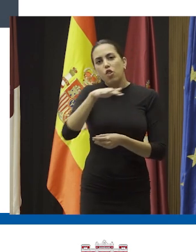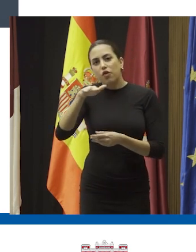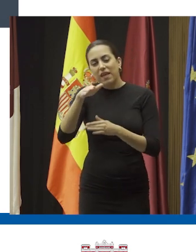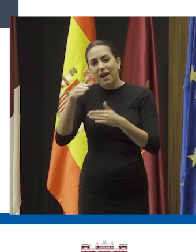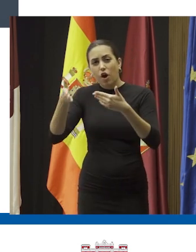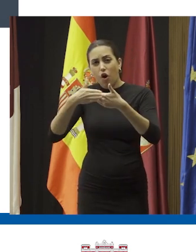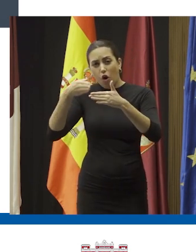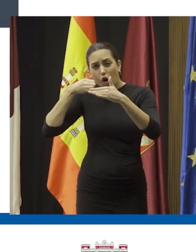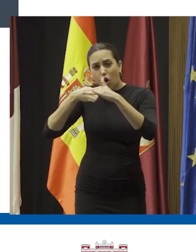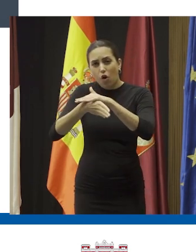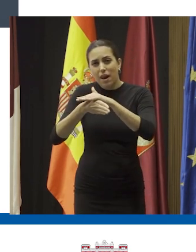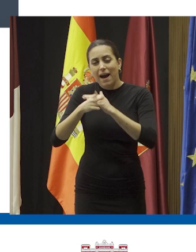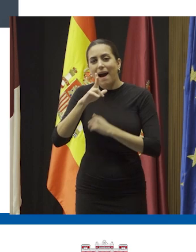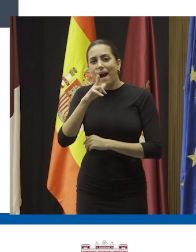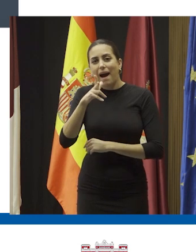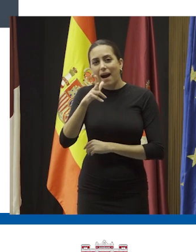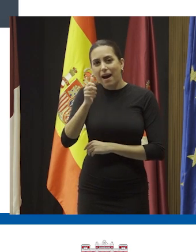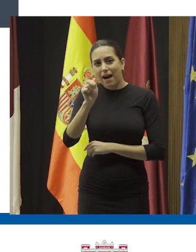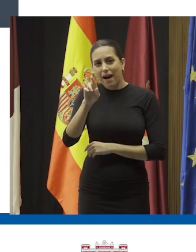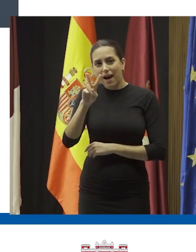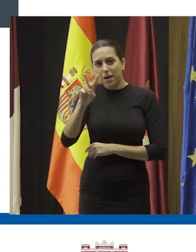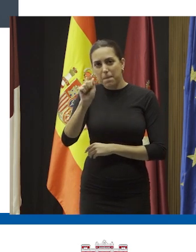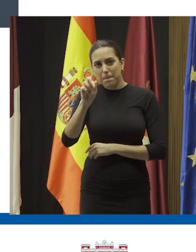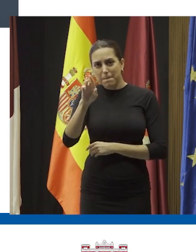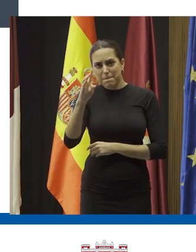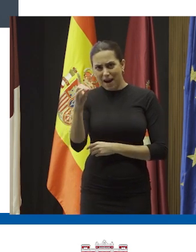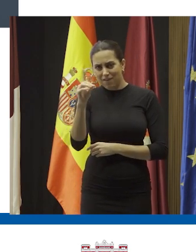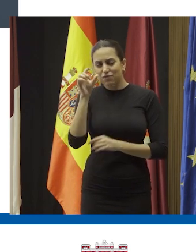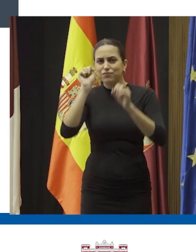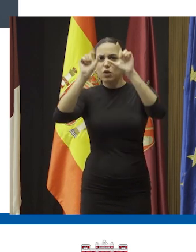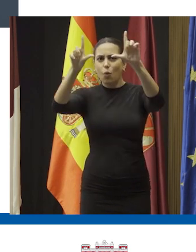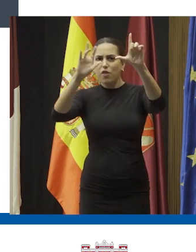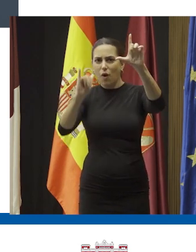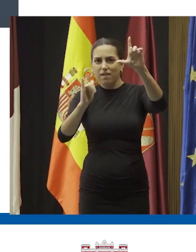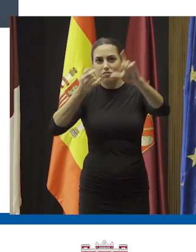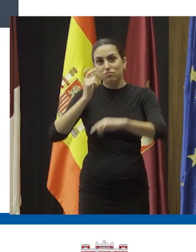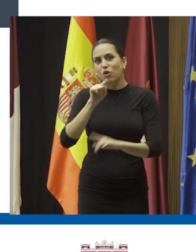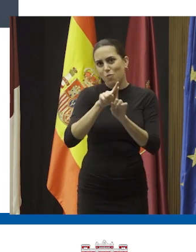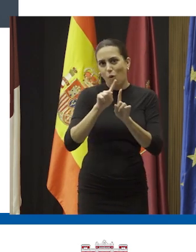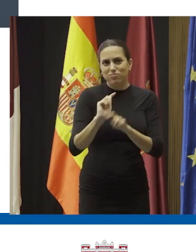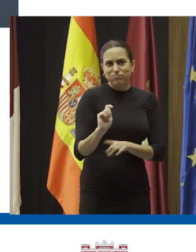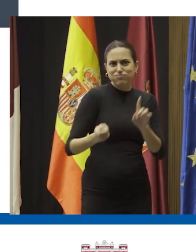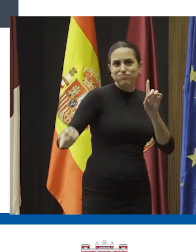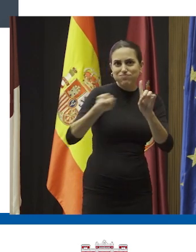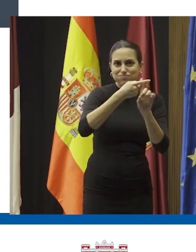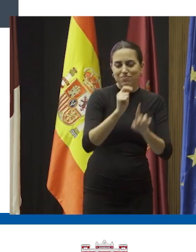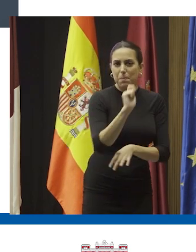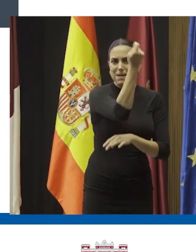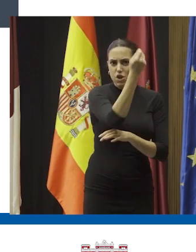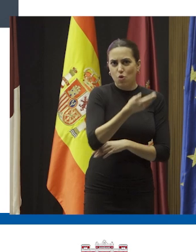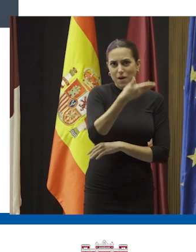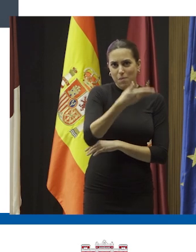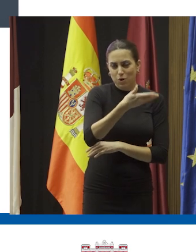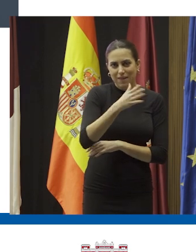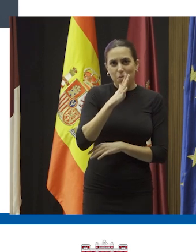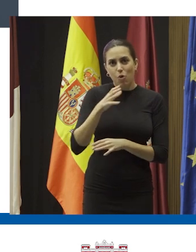recordando este hecho histórico. Claro, no tuvo mucho mérito, por supuesto, muchísimo, pero claro, correspondía a un